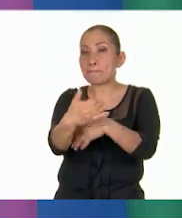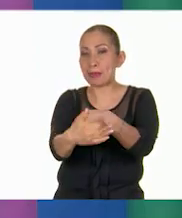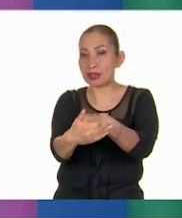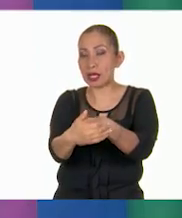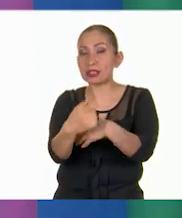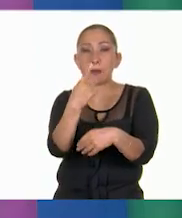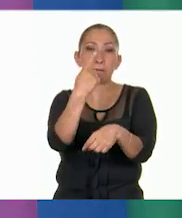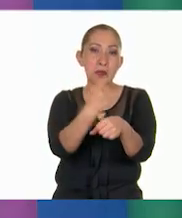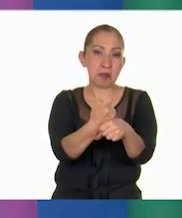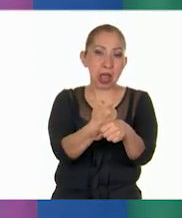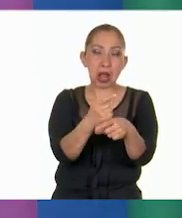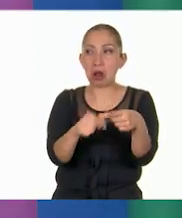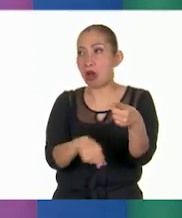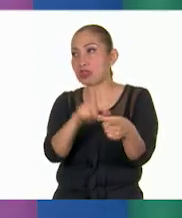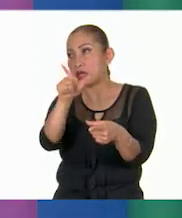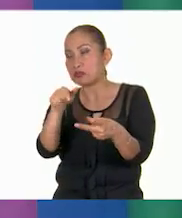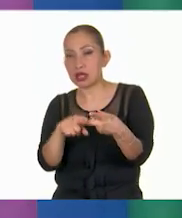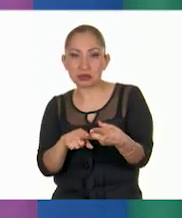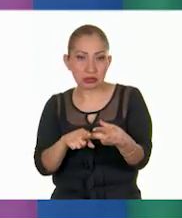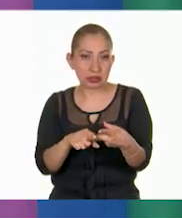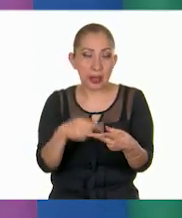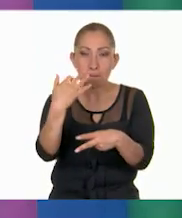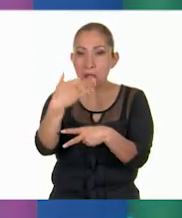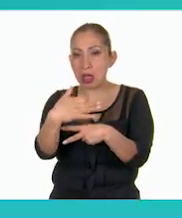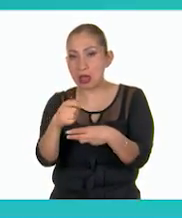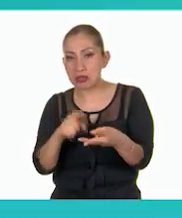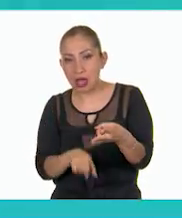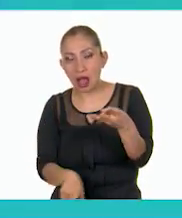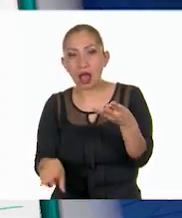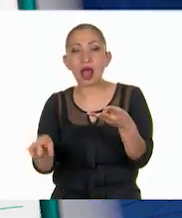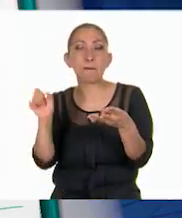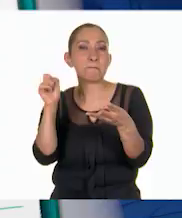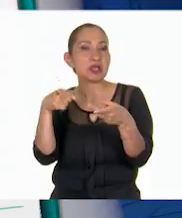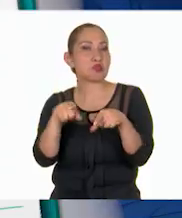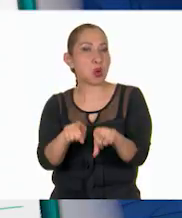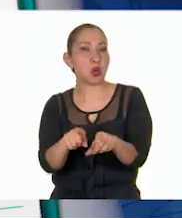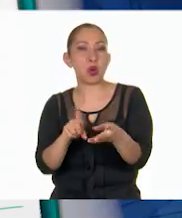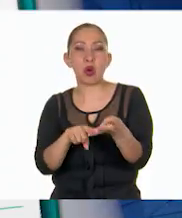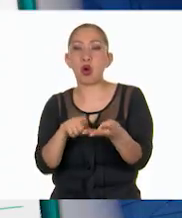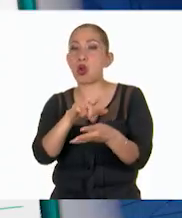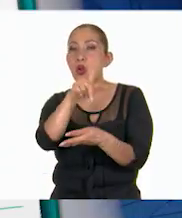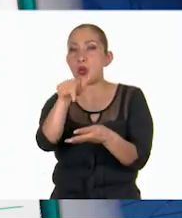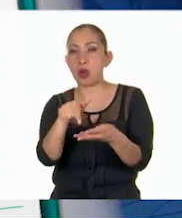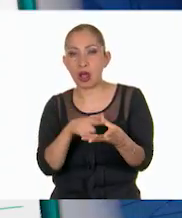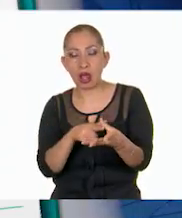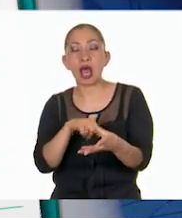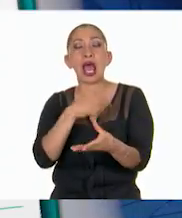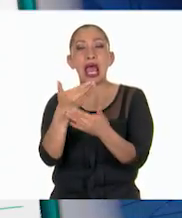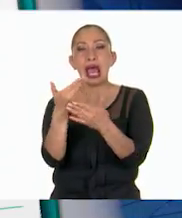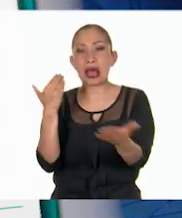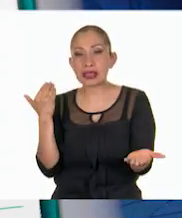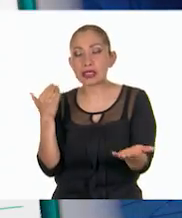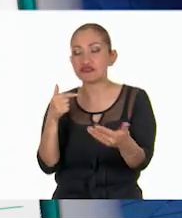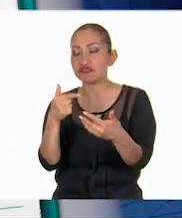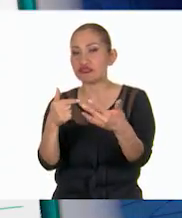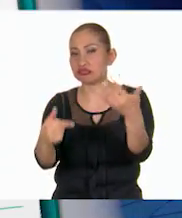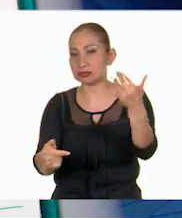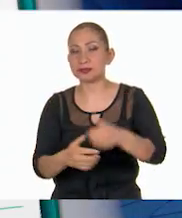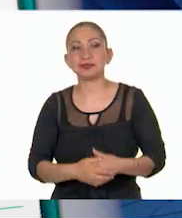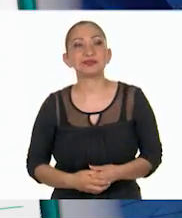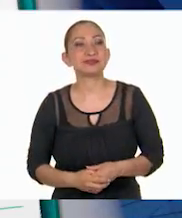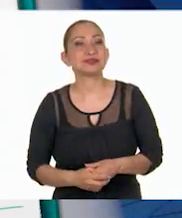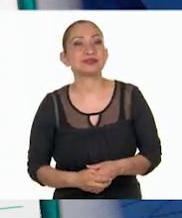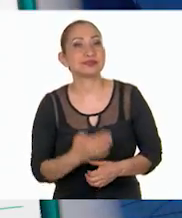como primero, después, mientras, al mismo tiempo, luego, antes y así